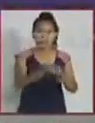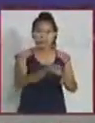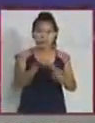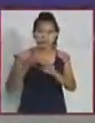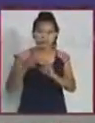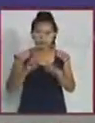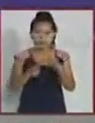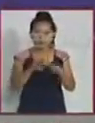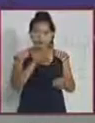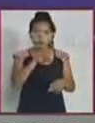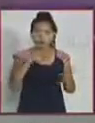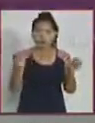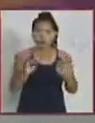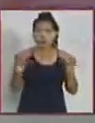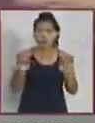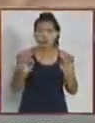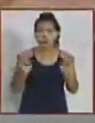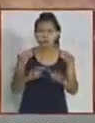policial.